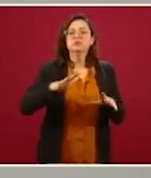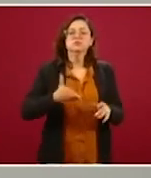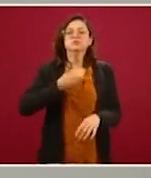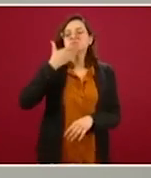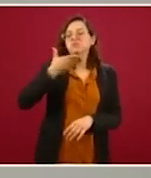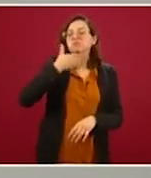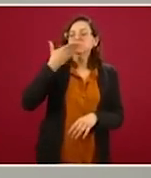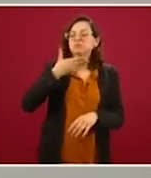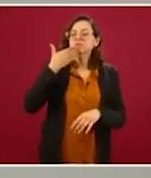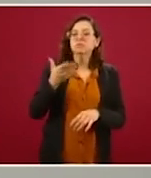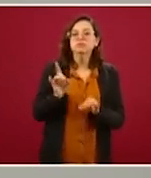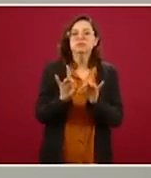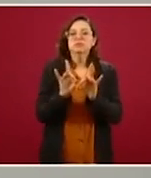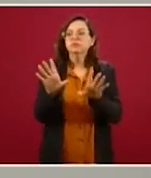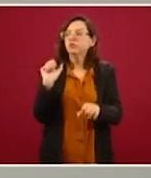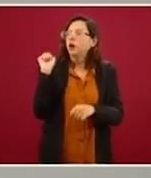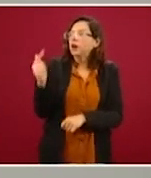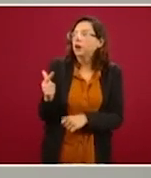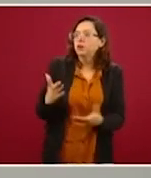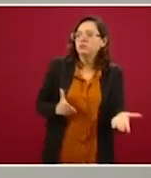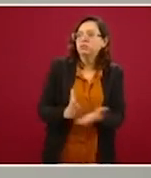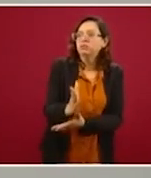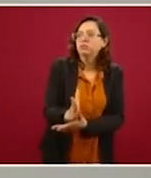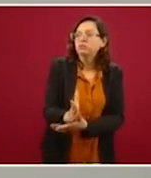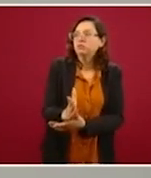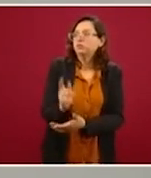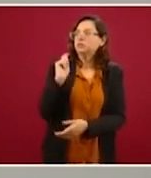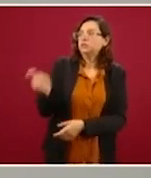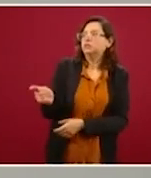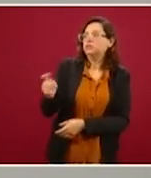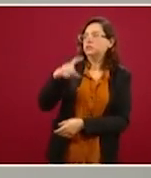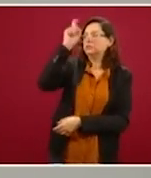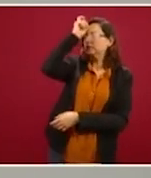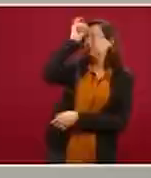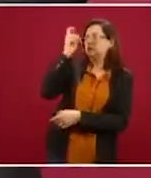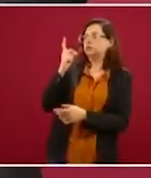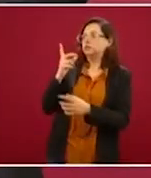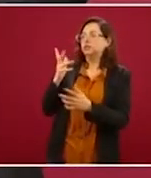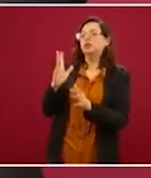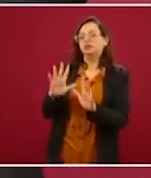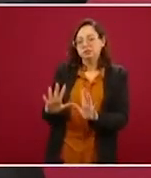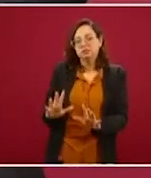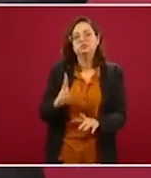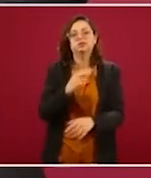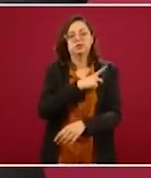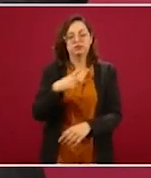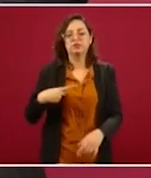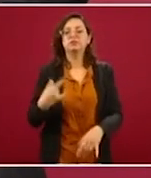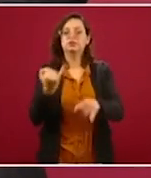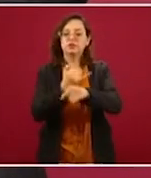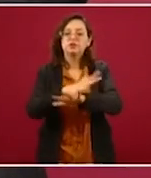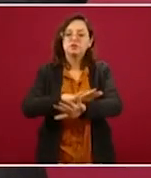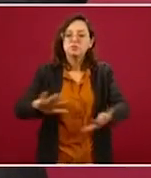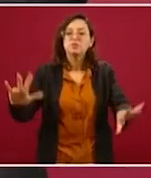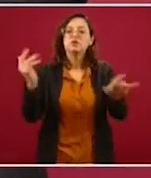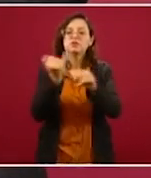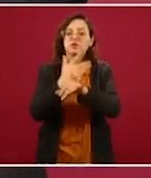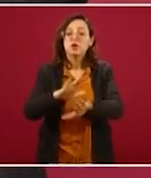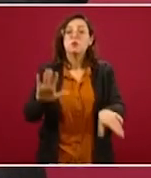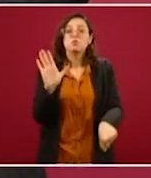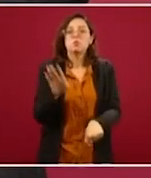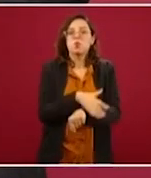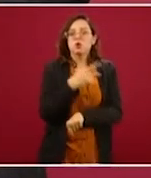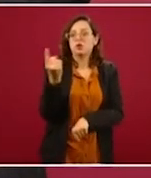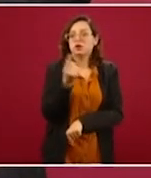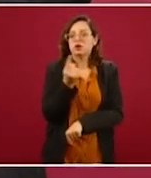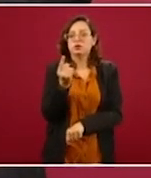es comunicar, y comunicar para no tomar medidas exageradas de que vamos a cerrar esto, vamos